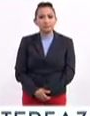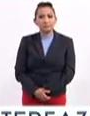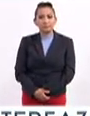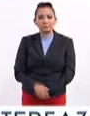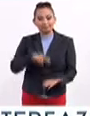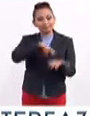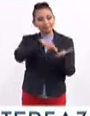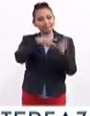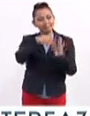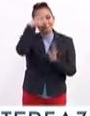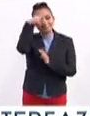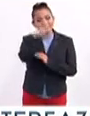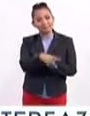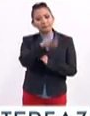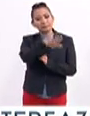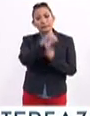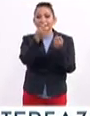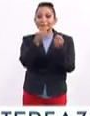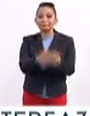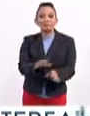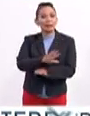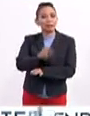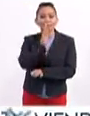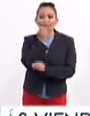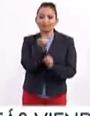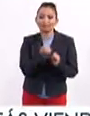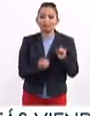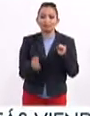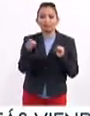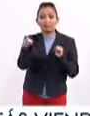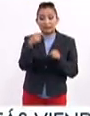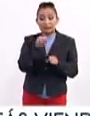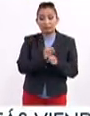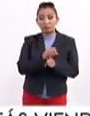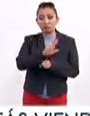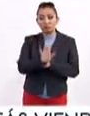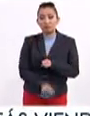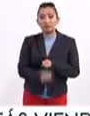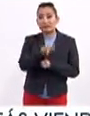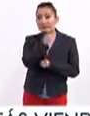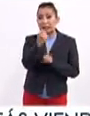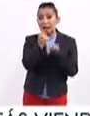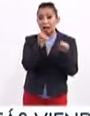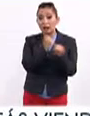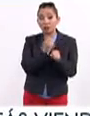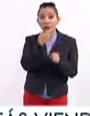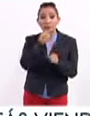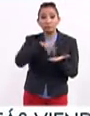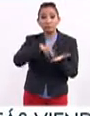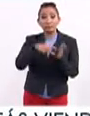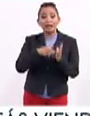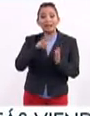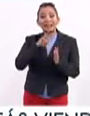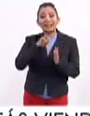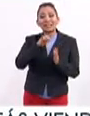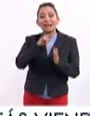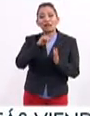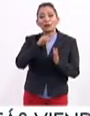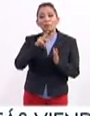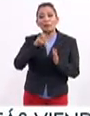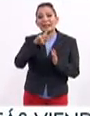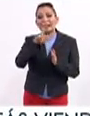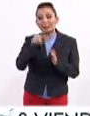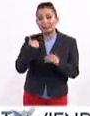La arquitectura mexicana perdió a uno de sus mejores baluartes. Esta semana falleció a los 100 años el arquitecto Reynaldo Pérez